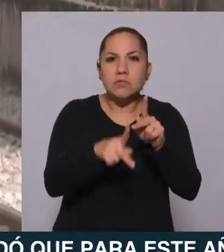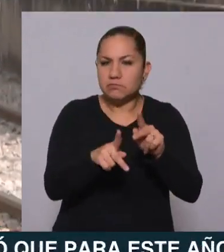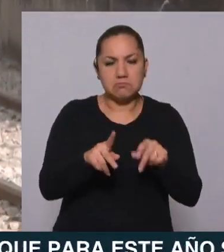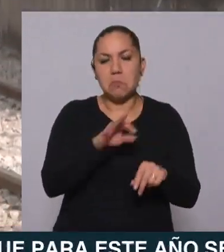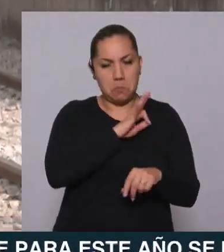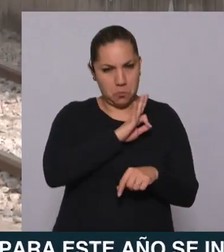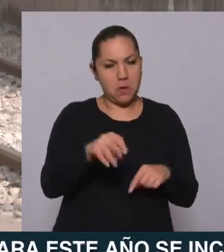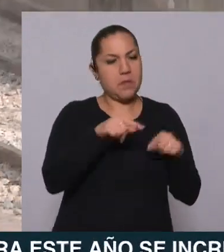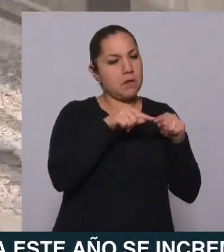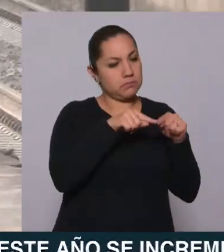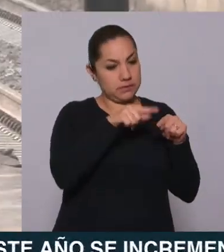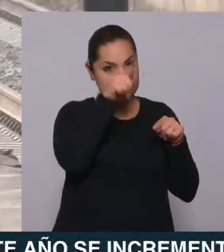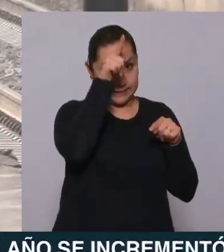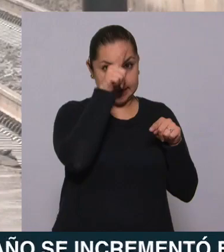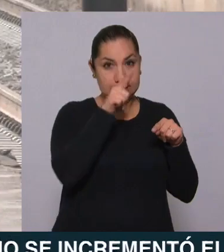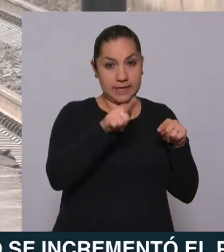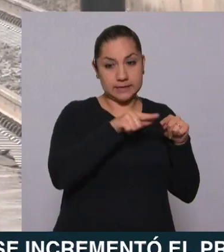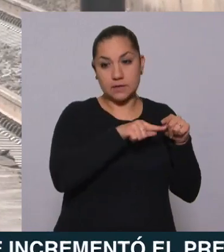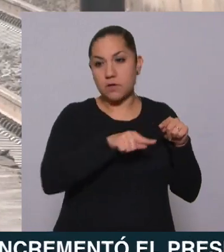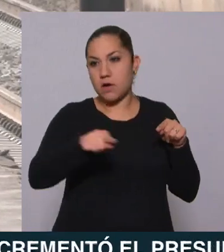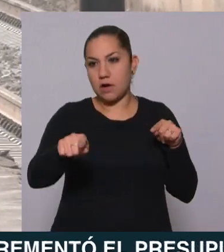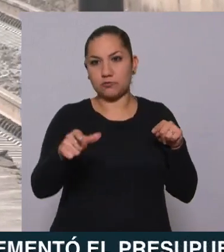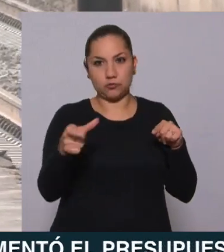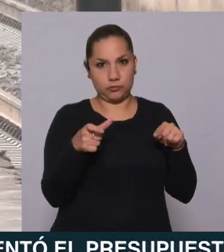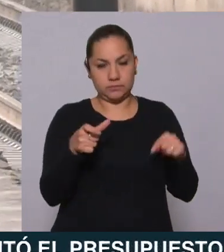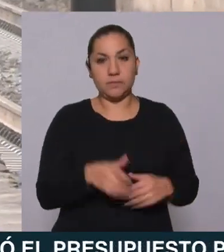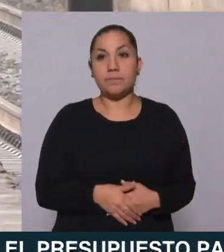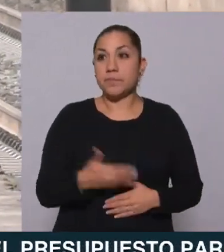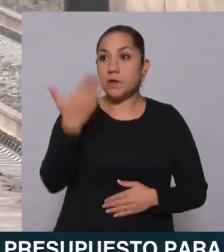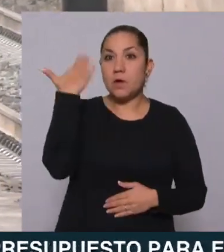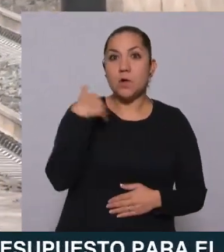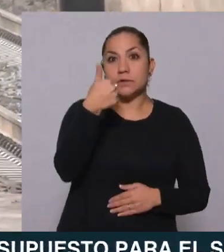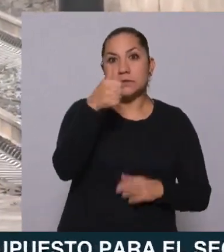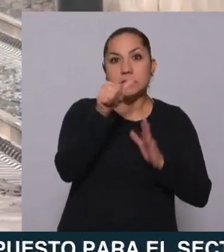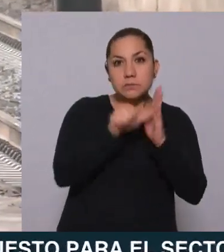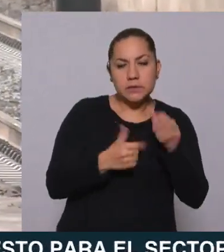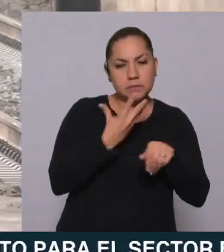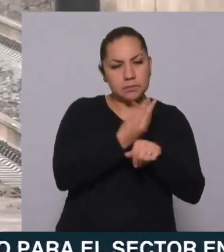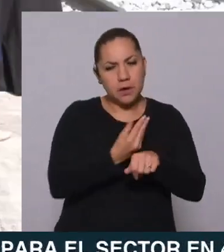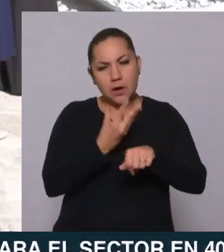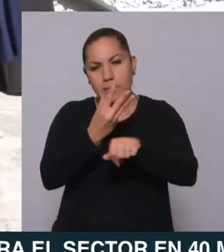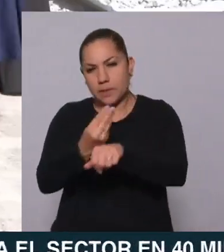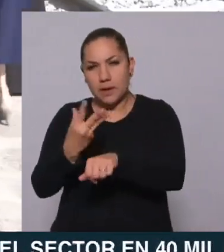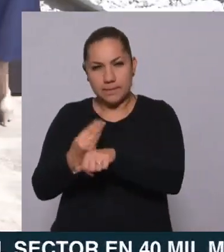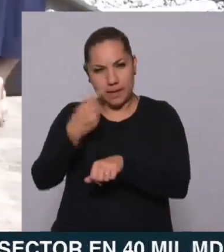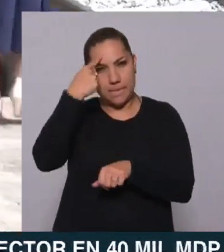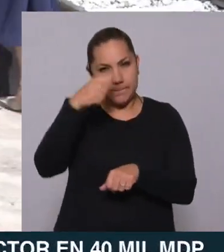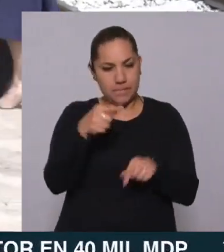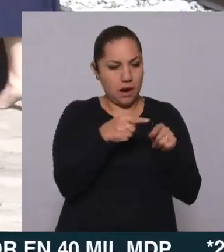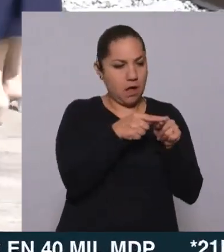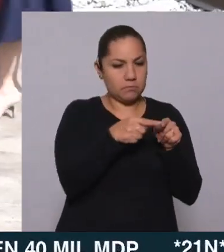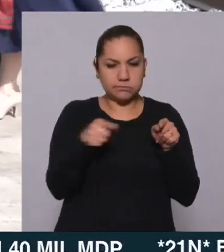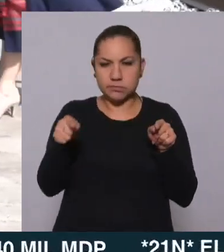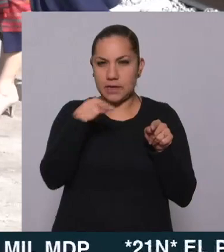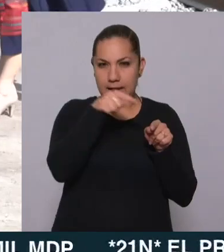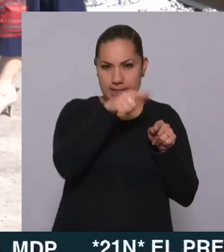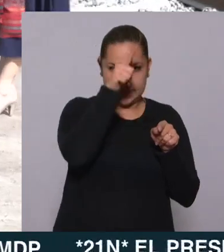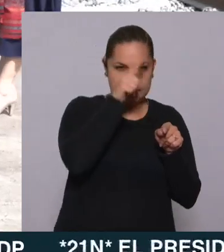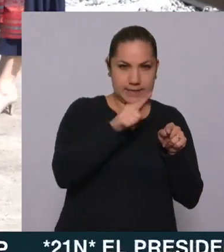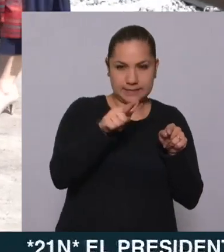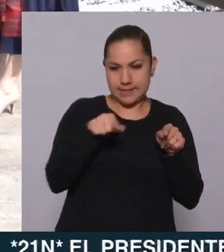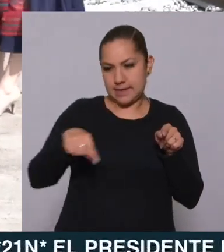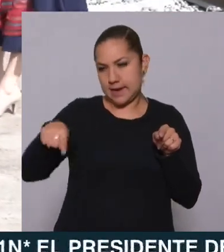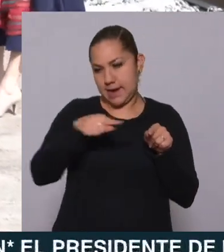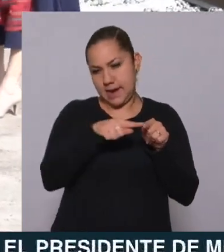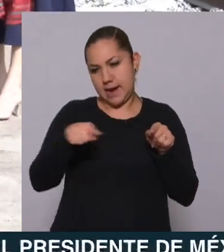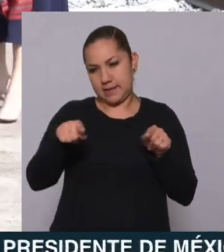a Xochimilco, después de 6 meses de obras en el tramo Tasqueña-Estadio Azteca. Así lo verificó la jefa de gobierno Claudia